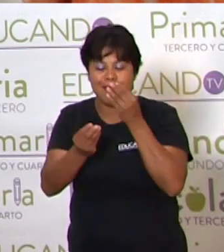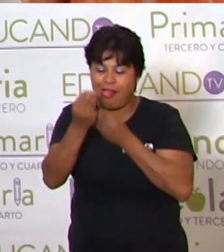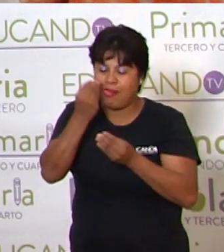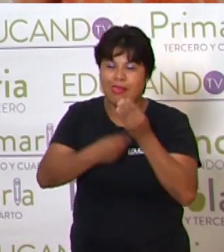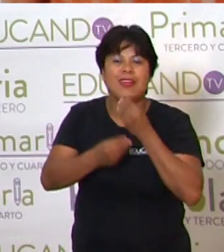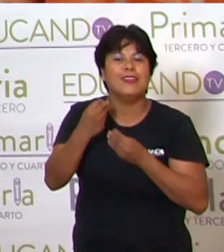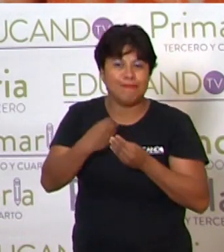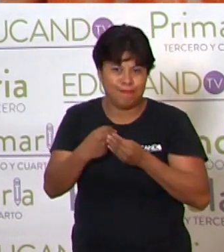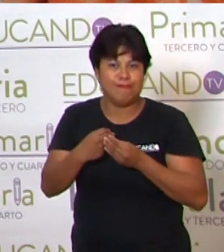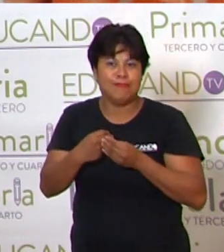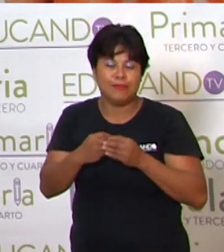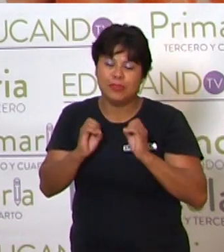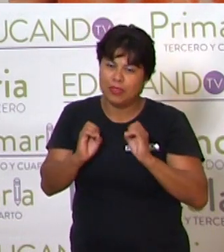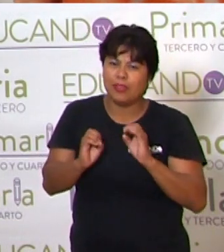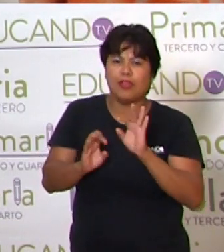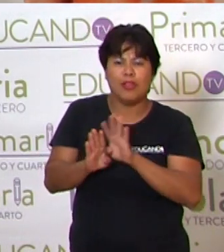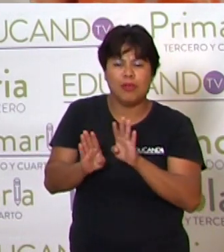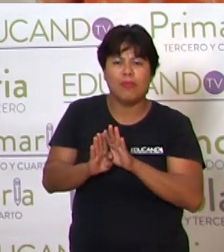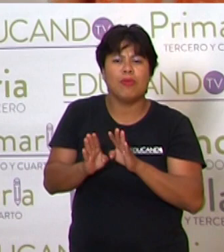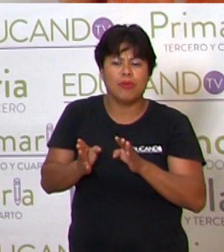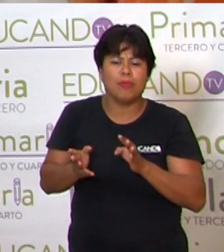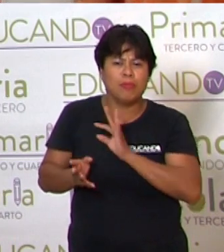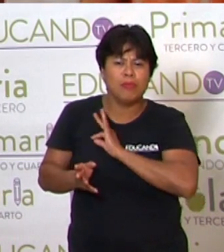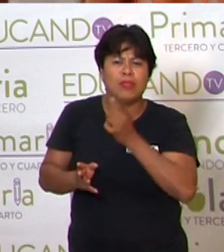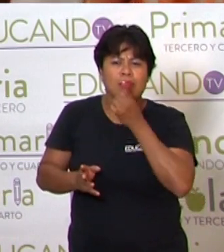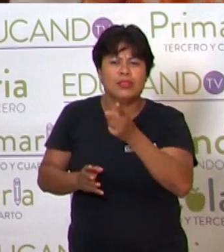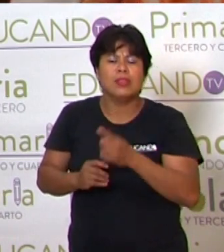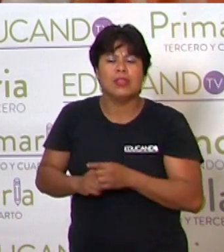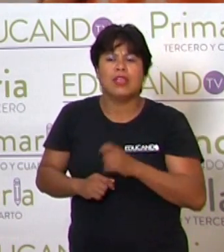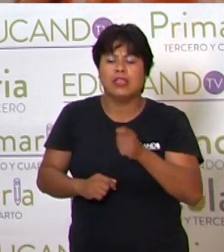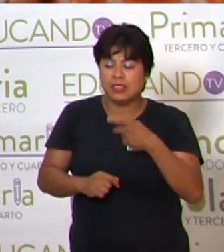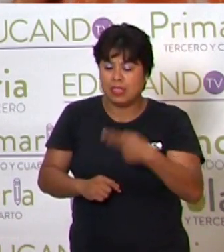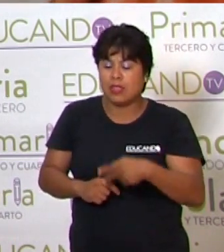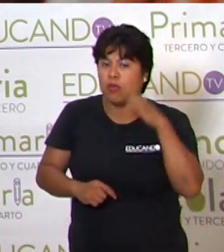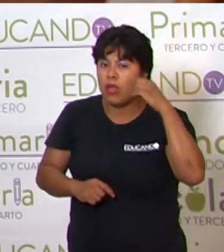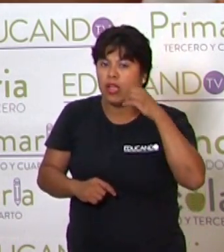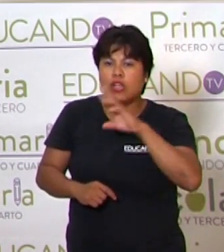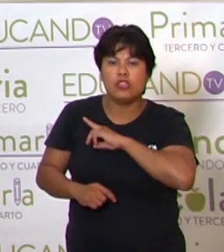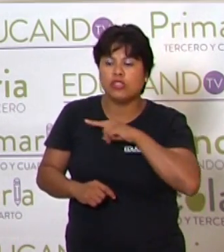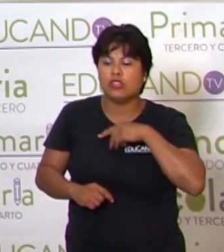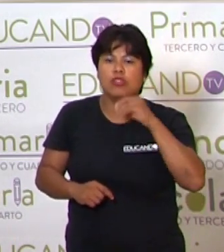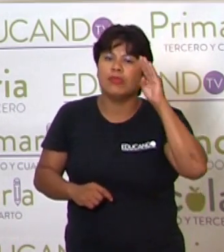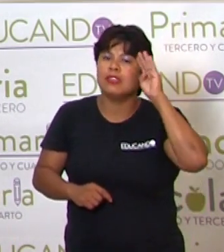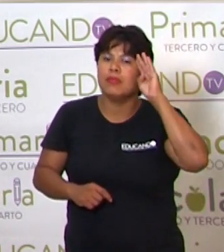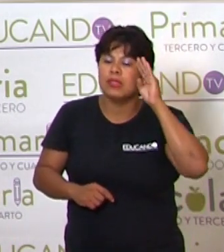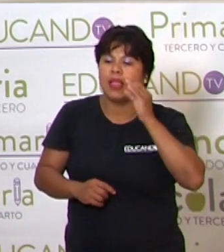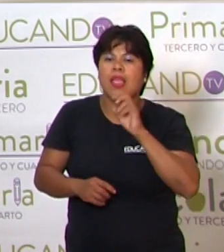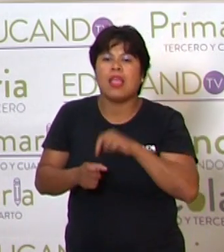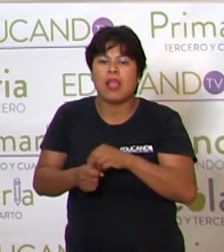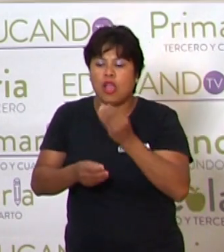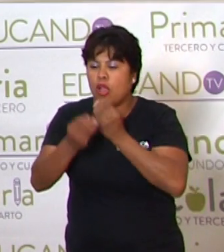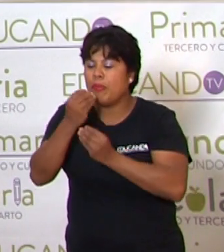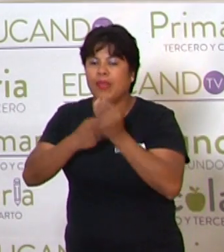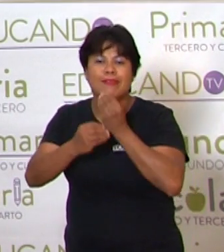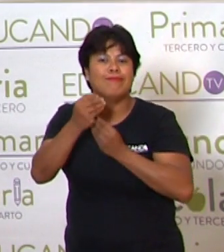quesillo. Otra posible interpretación es que los oaxaqueños no pensamos nada más que en